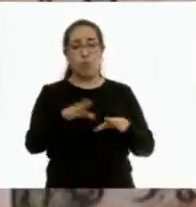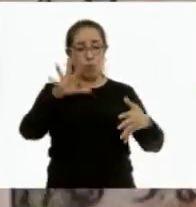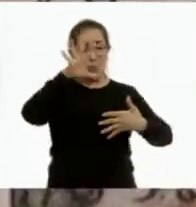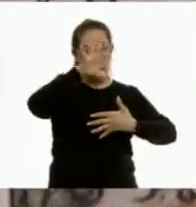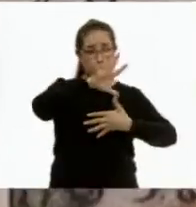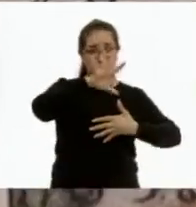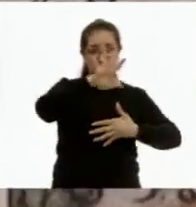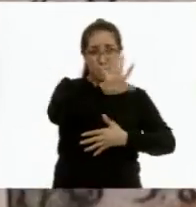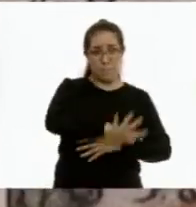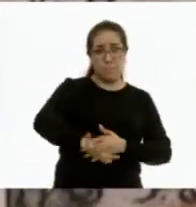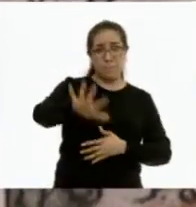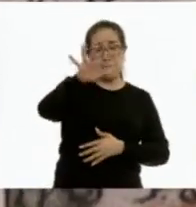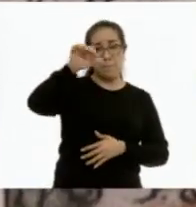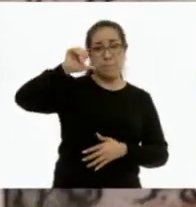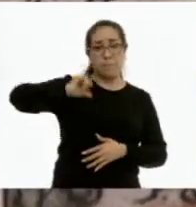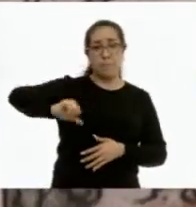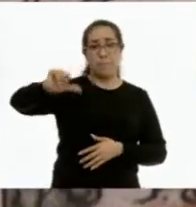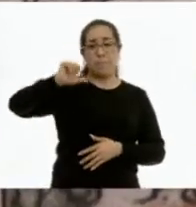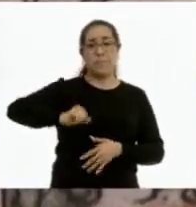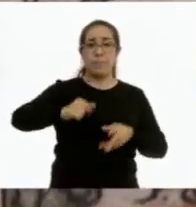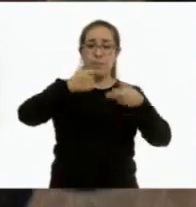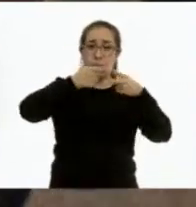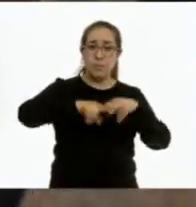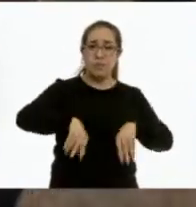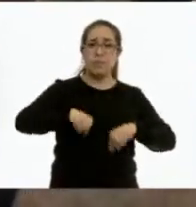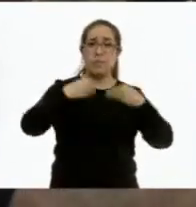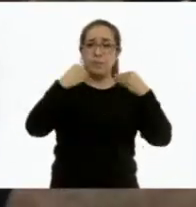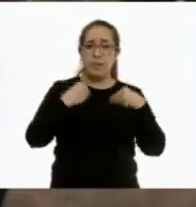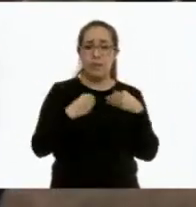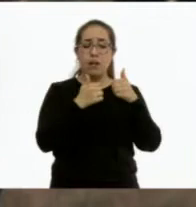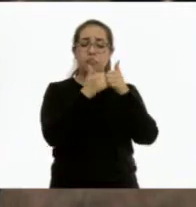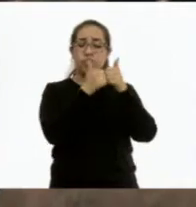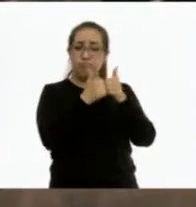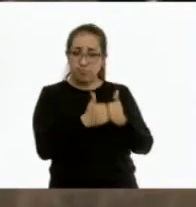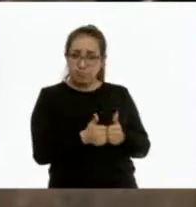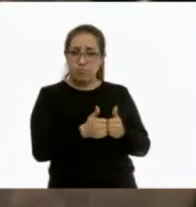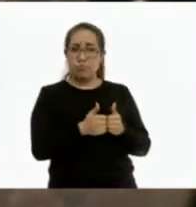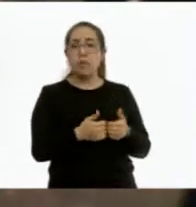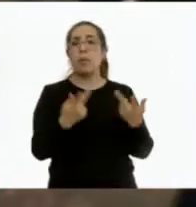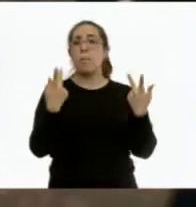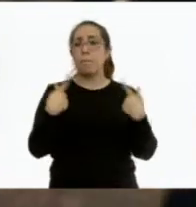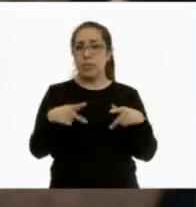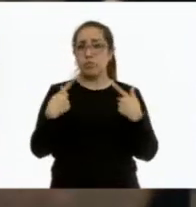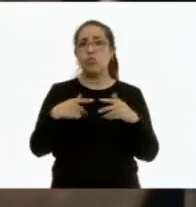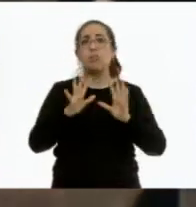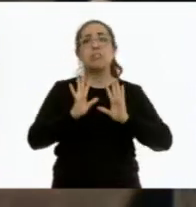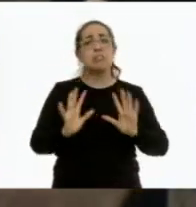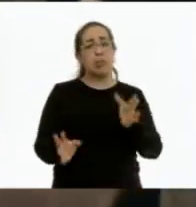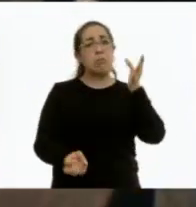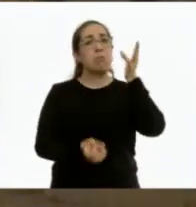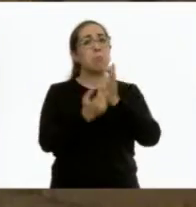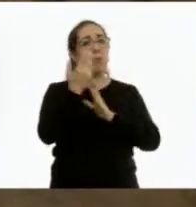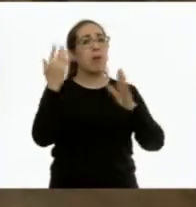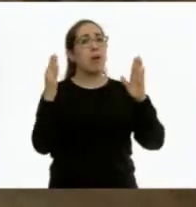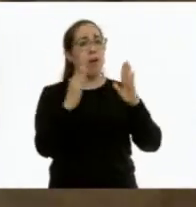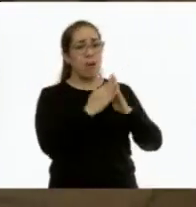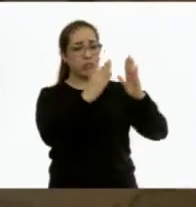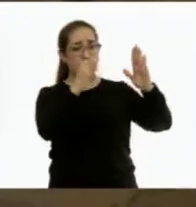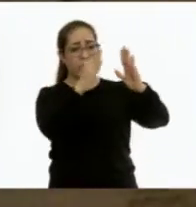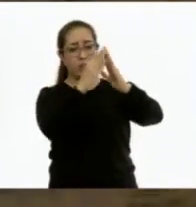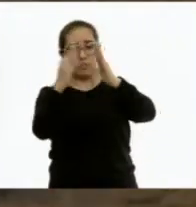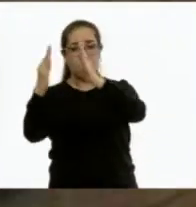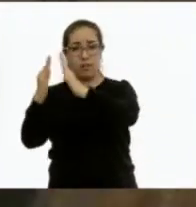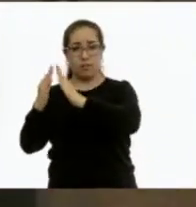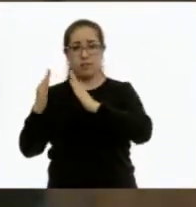Se generalizó la vida sedentaria, surgió la cerámica y la mayoría de la población comenzó a vivir en aldeas formadas por un grupo